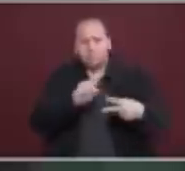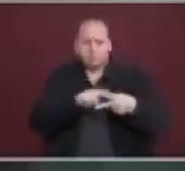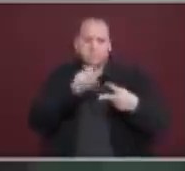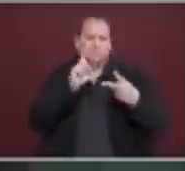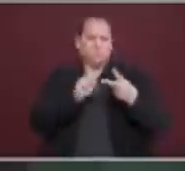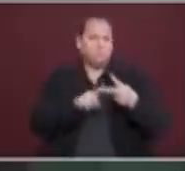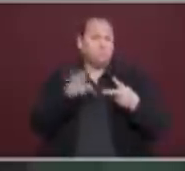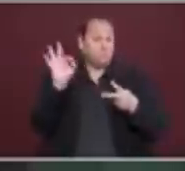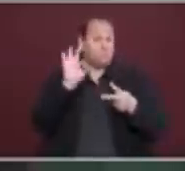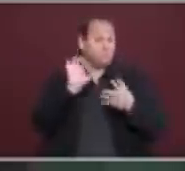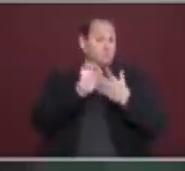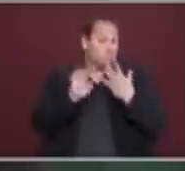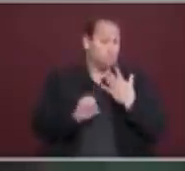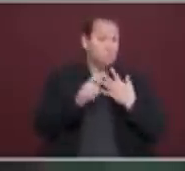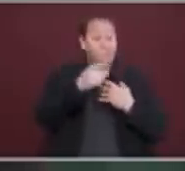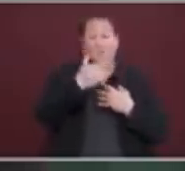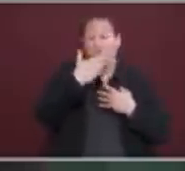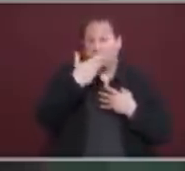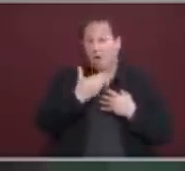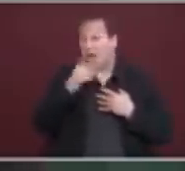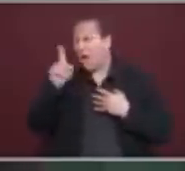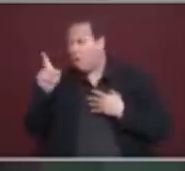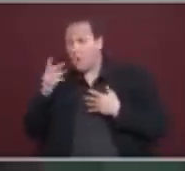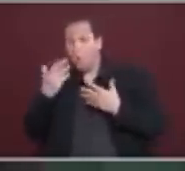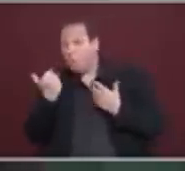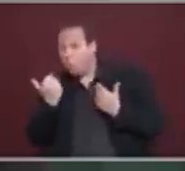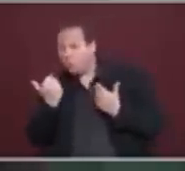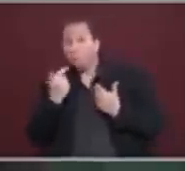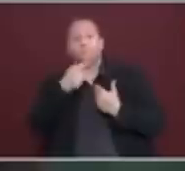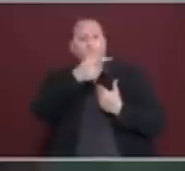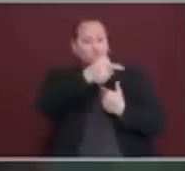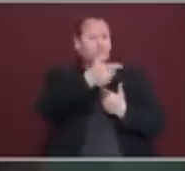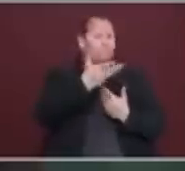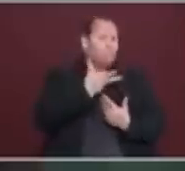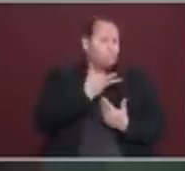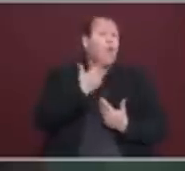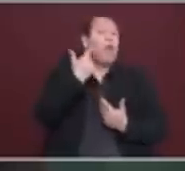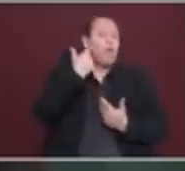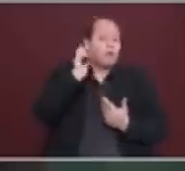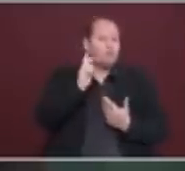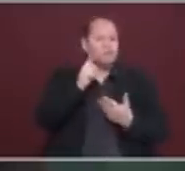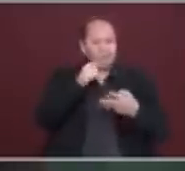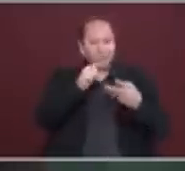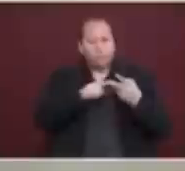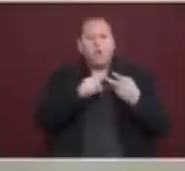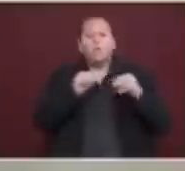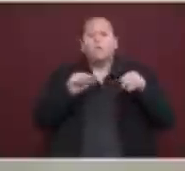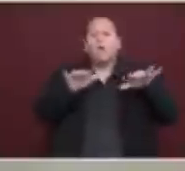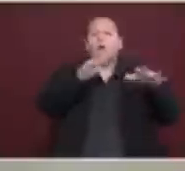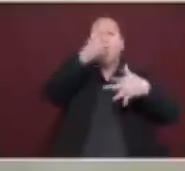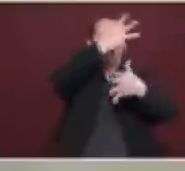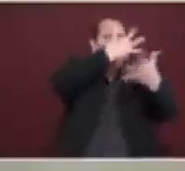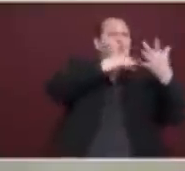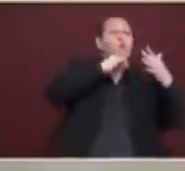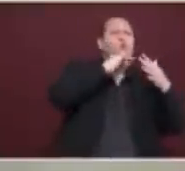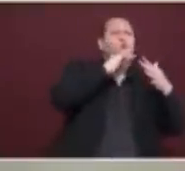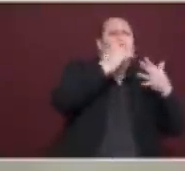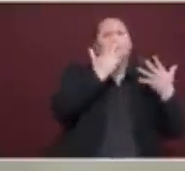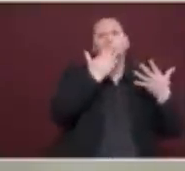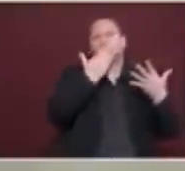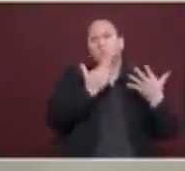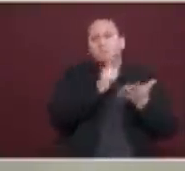si existe o no agua este el impacto al medio ambiente